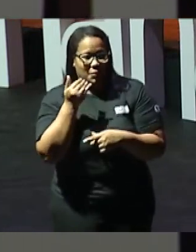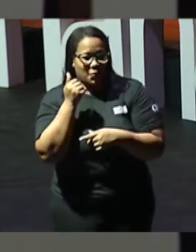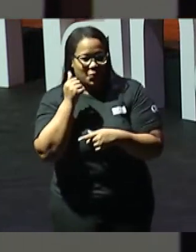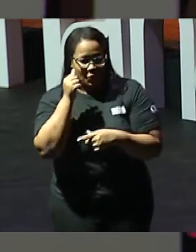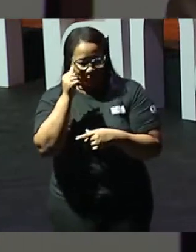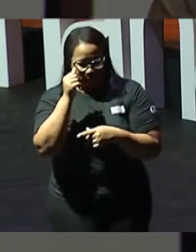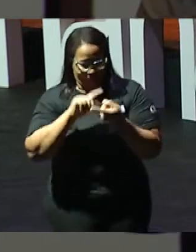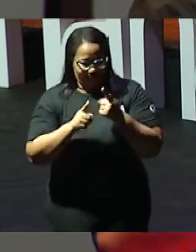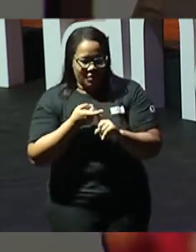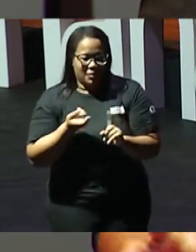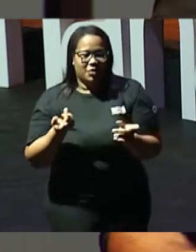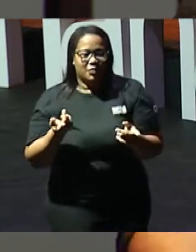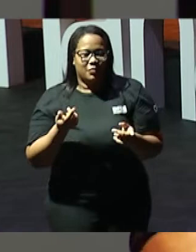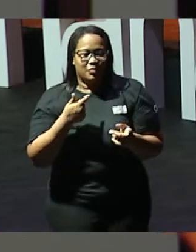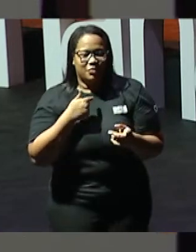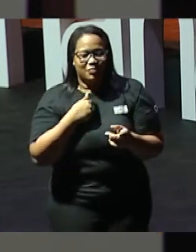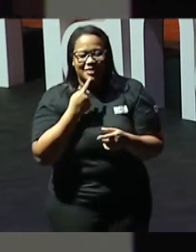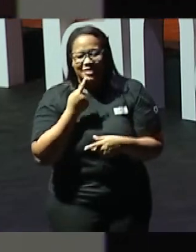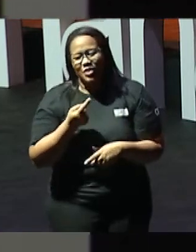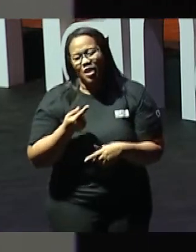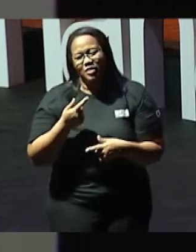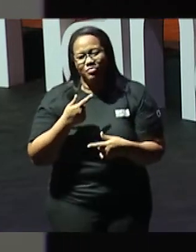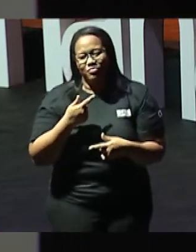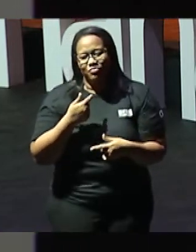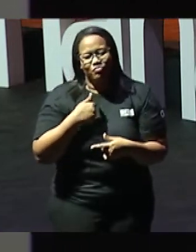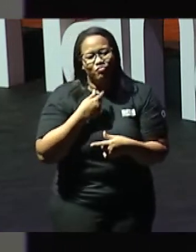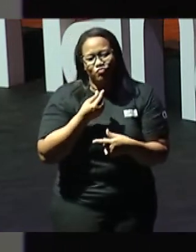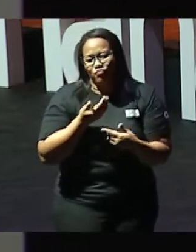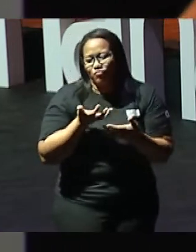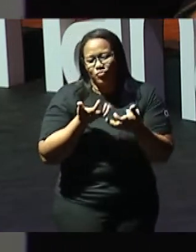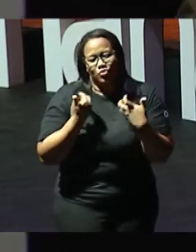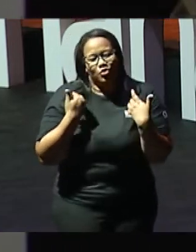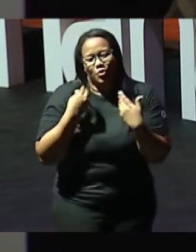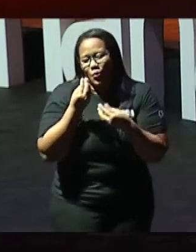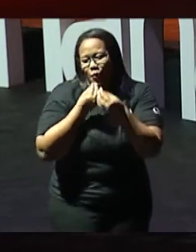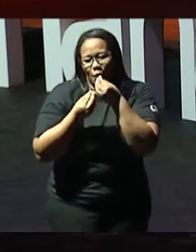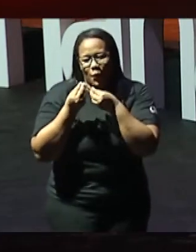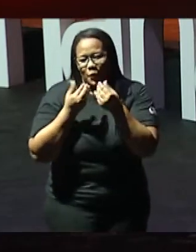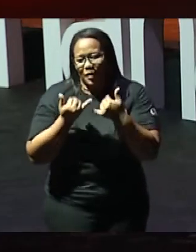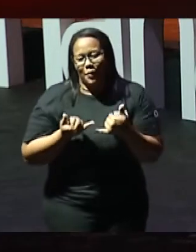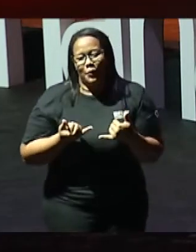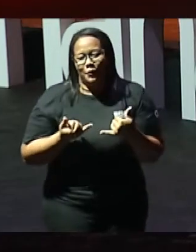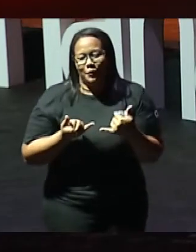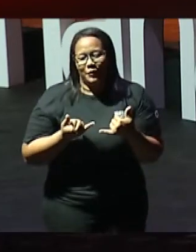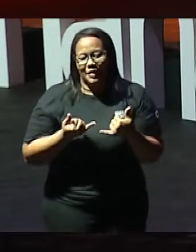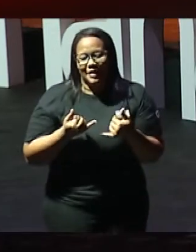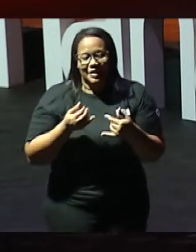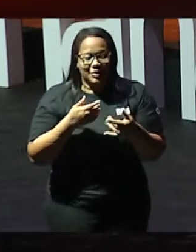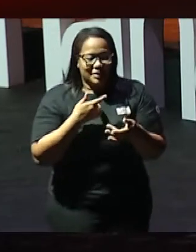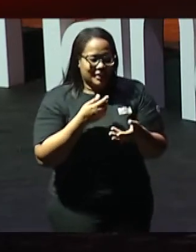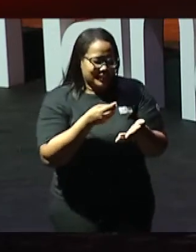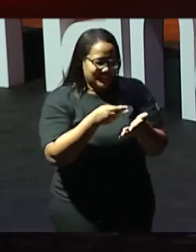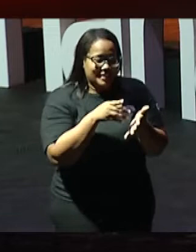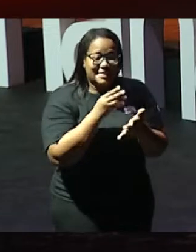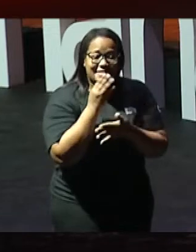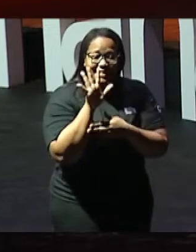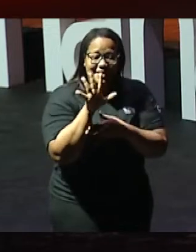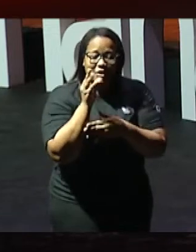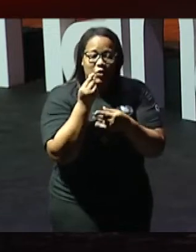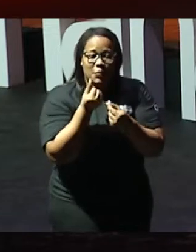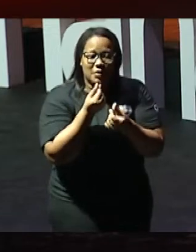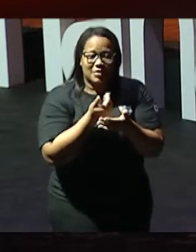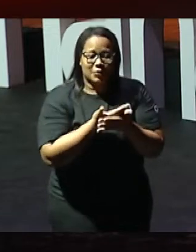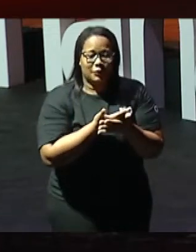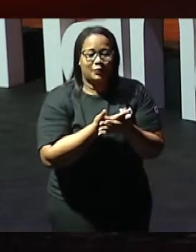yo no fui yo no yo no con mi merienda hoy aquí hay cinco pesos vayan al colmado y compren un gallito un gallito era un fuerte